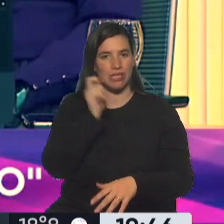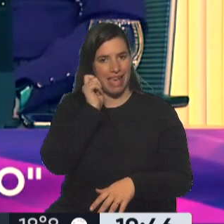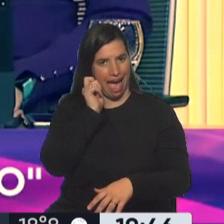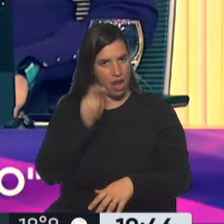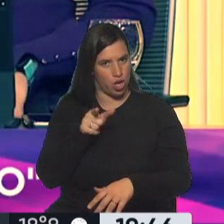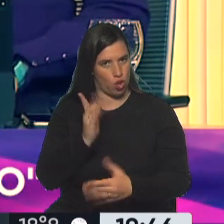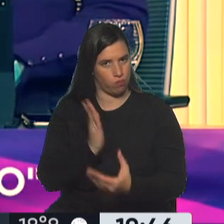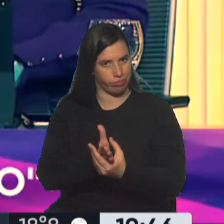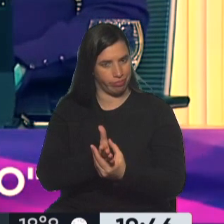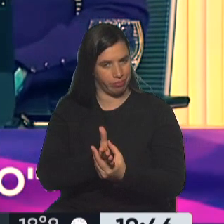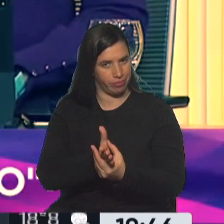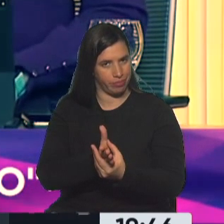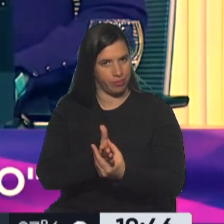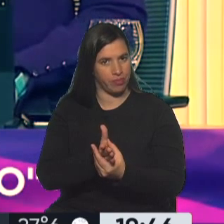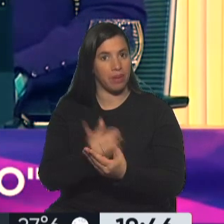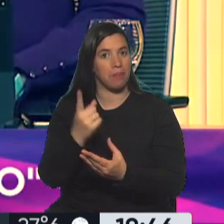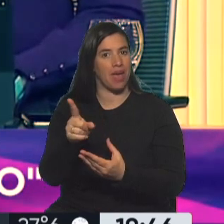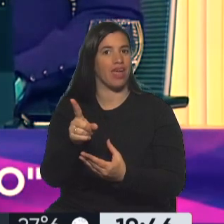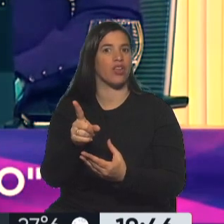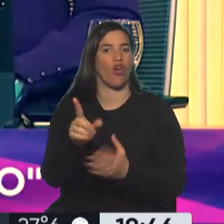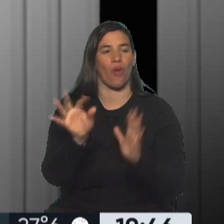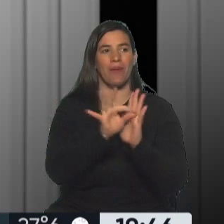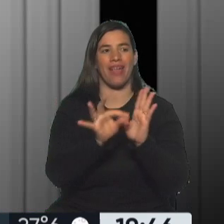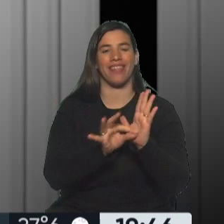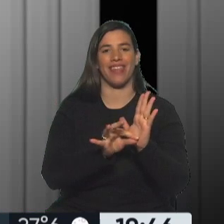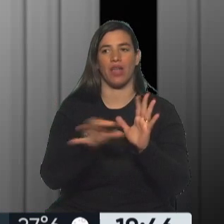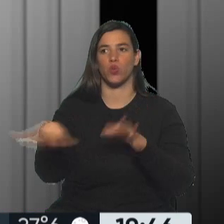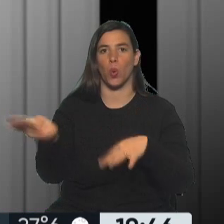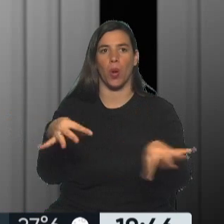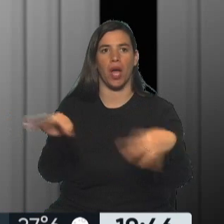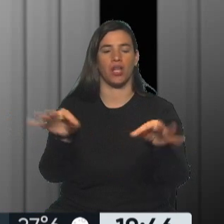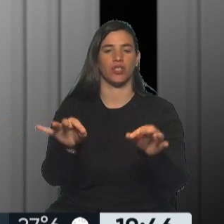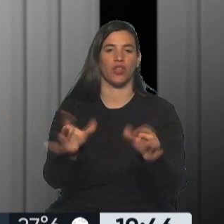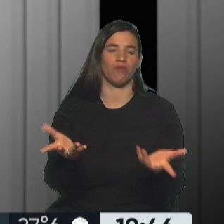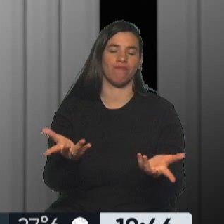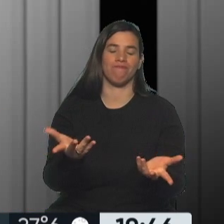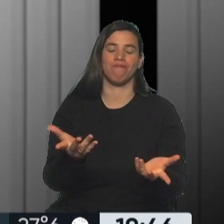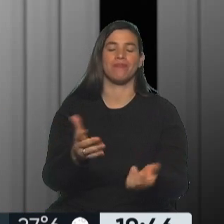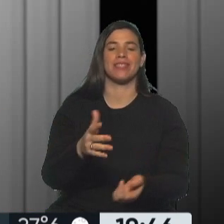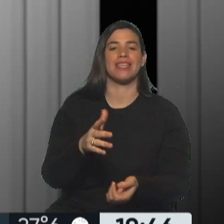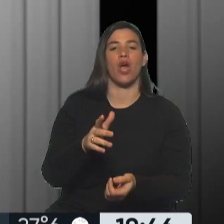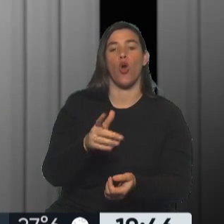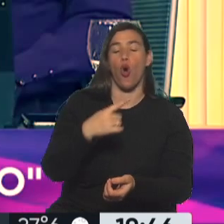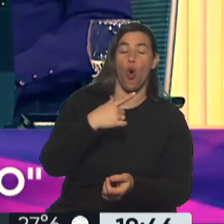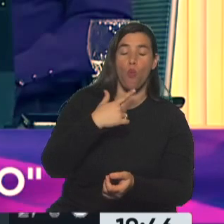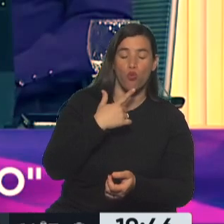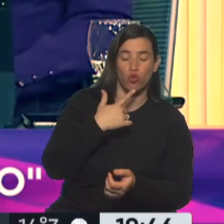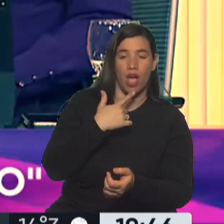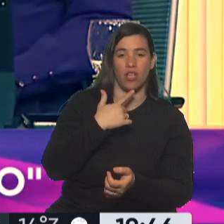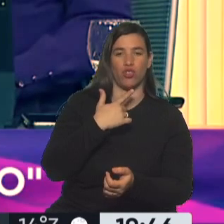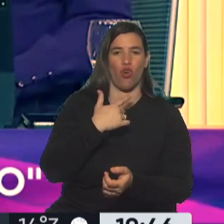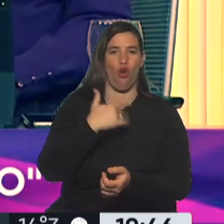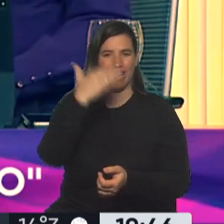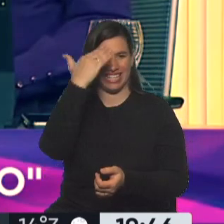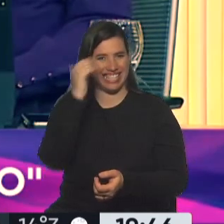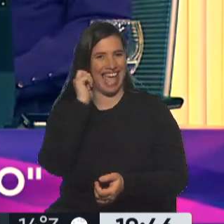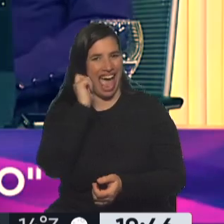toma decisiones. ¿Tiene un candidato del Fondo Monetario Internacional? Ah, un momentito. ¿Me lo dice el de la campaña? A ver, dígamelo.